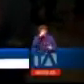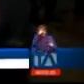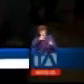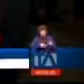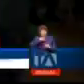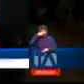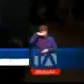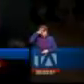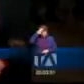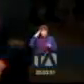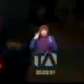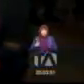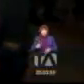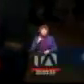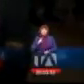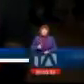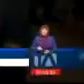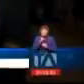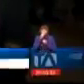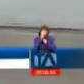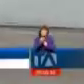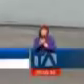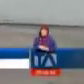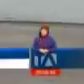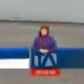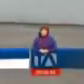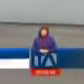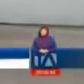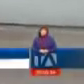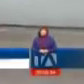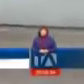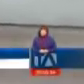El Cubano. Los detalles en el siguiente reportaje.